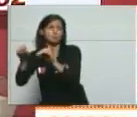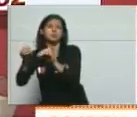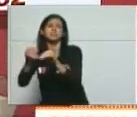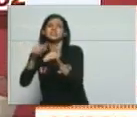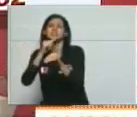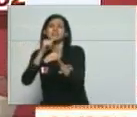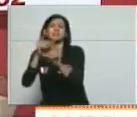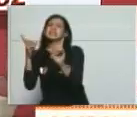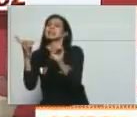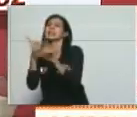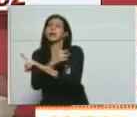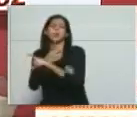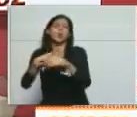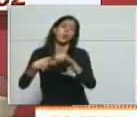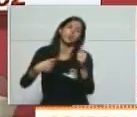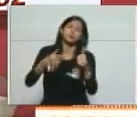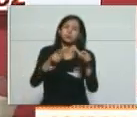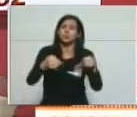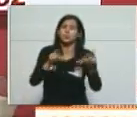Eso fue, yo lo mostré a las